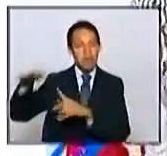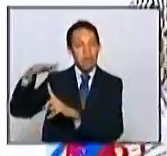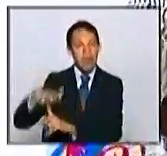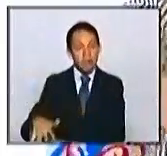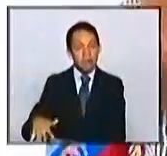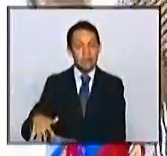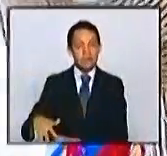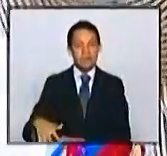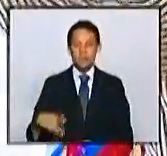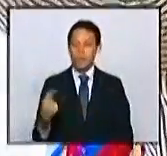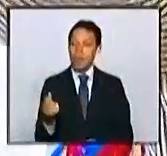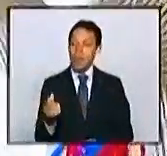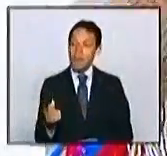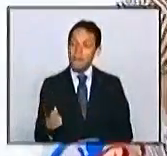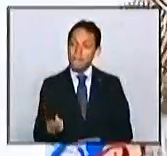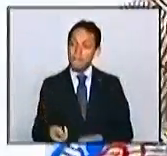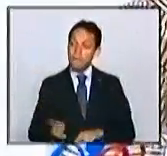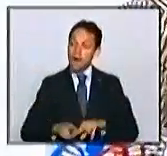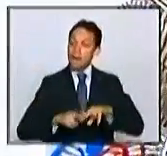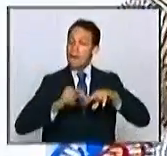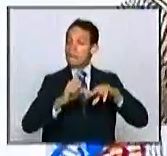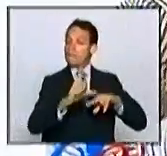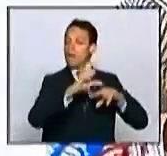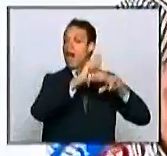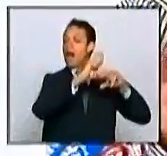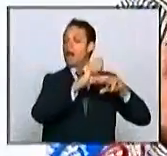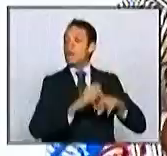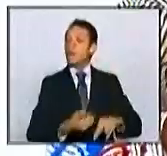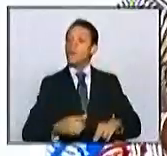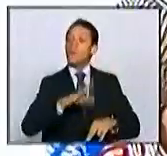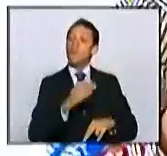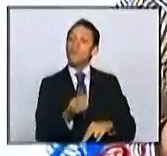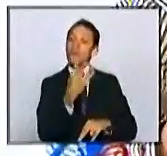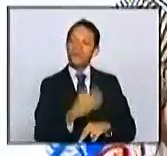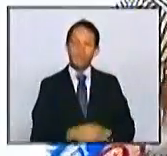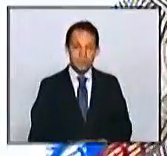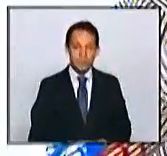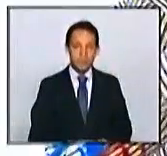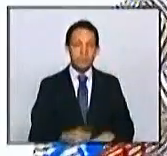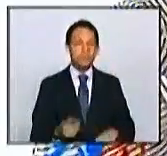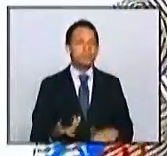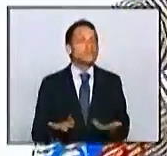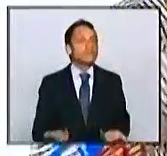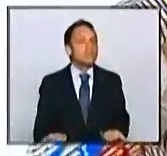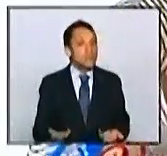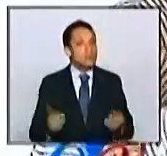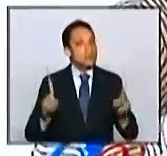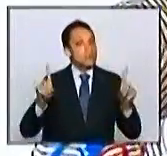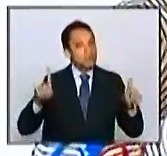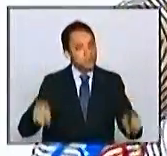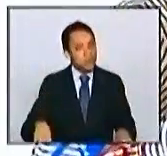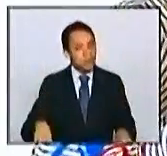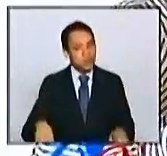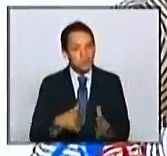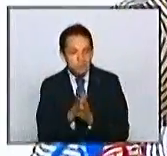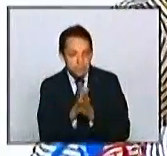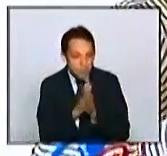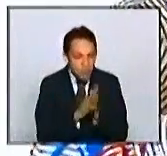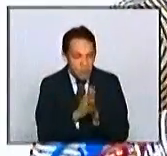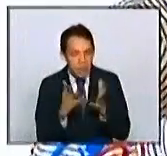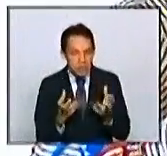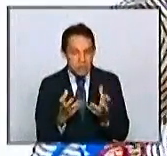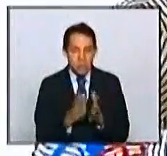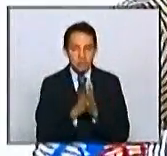invertí tanta plata y cuánto me generó ese dinero. Y hay una ganancia que es intangible, que es también la expectativa y las ganas